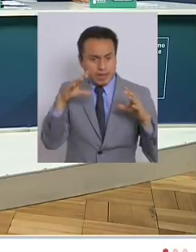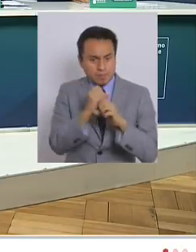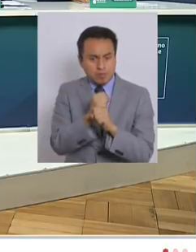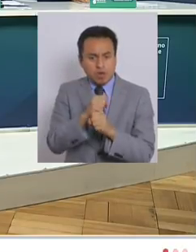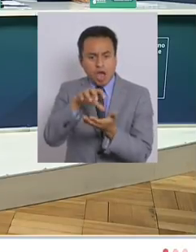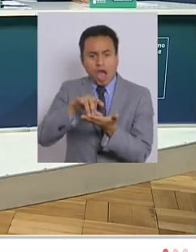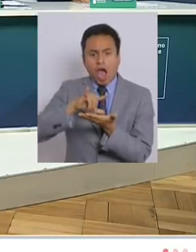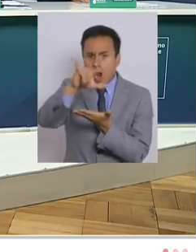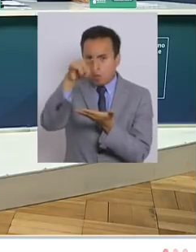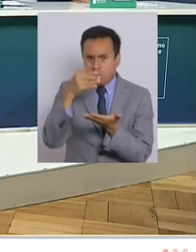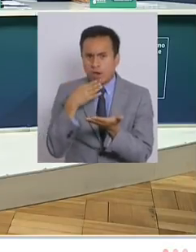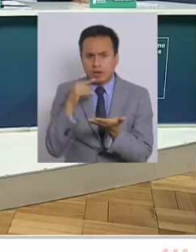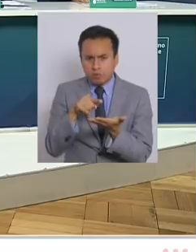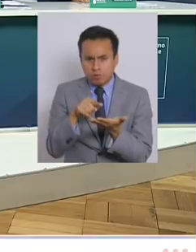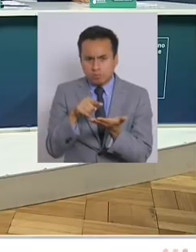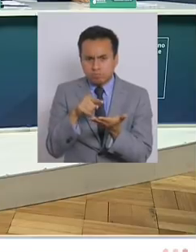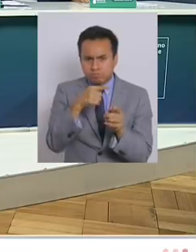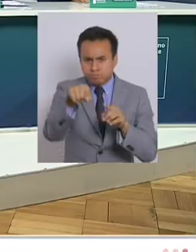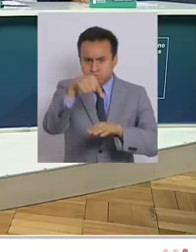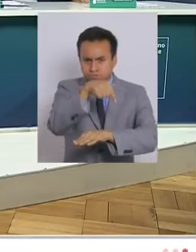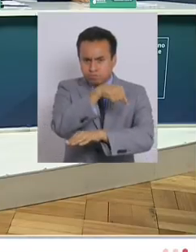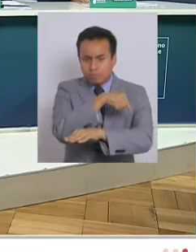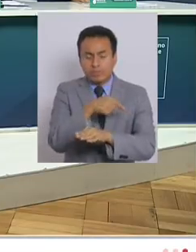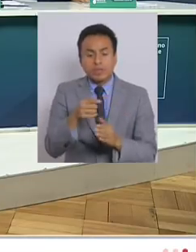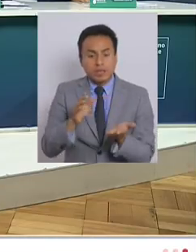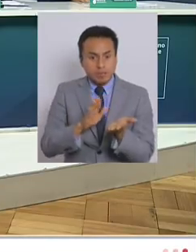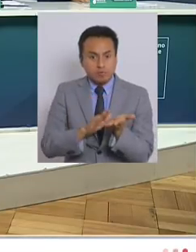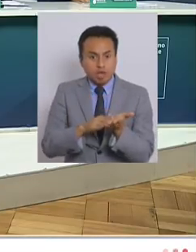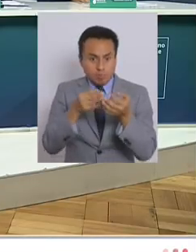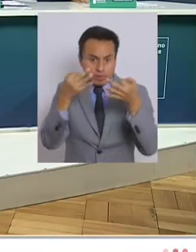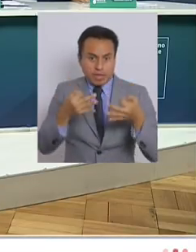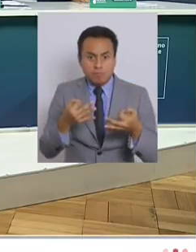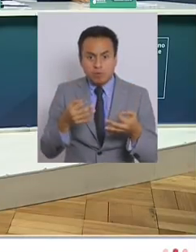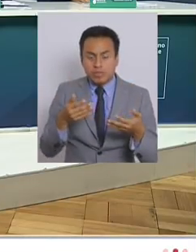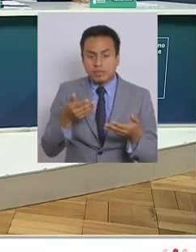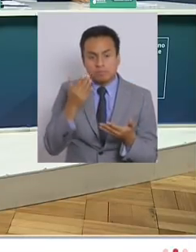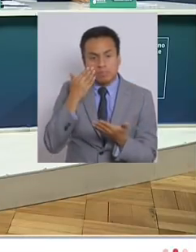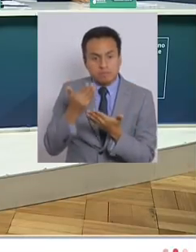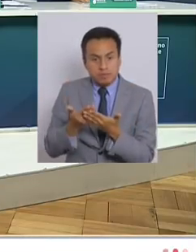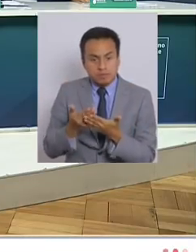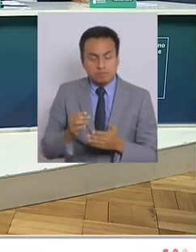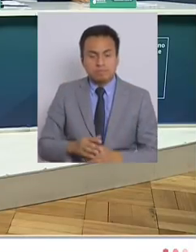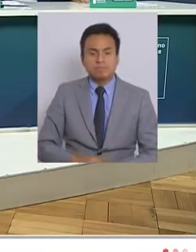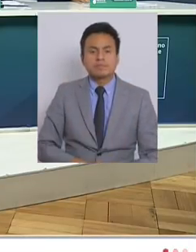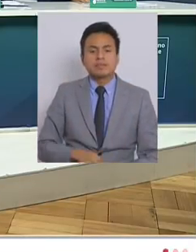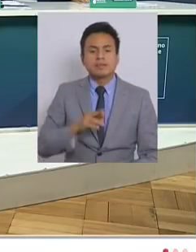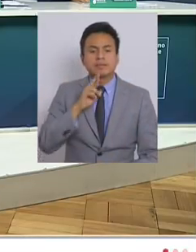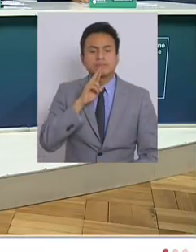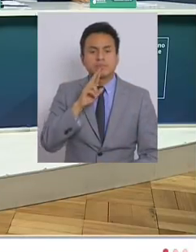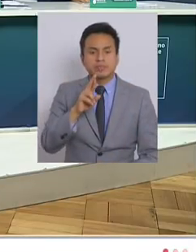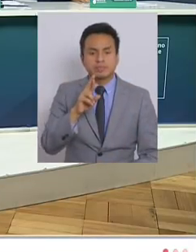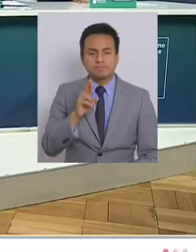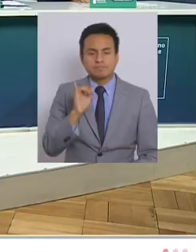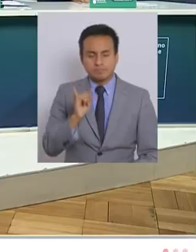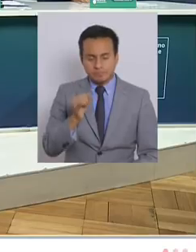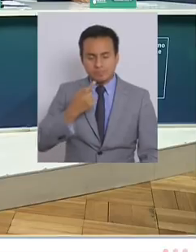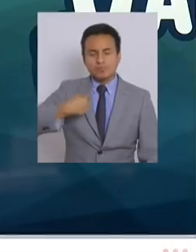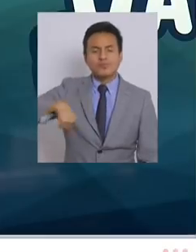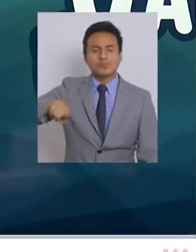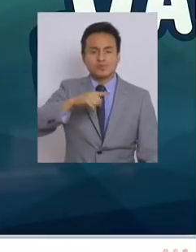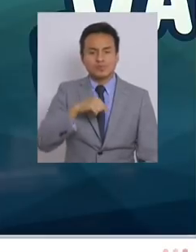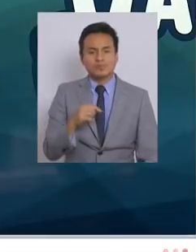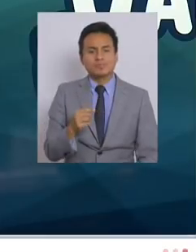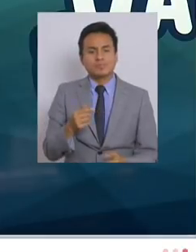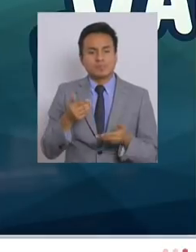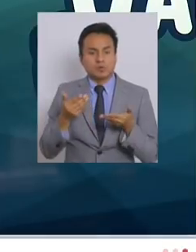aeropuertos donde también se ha demostrado que podría ser de utilidad lo que nosotros hoy día estamos